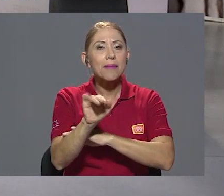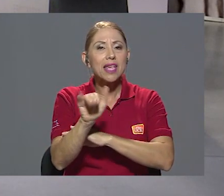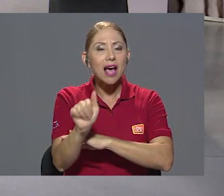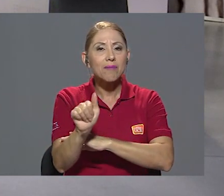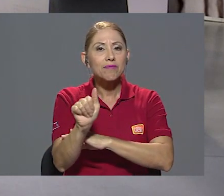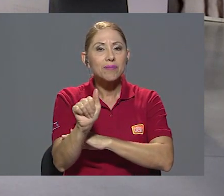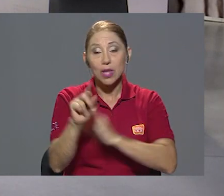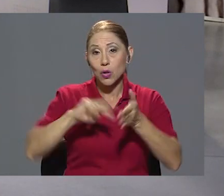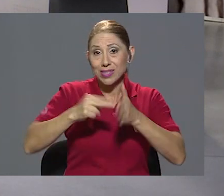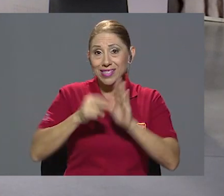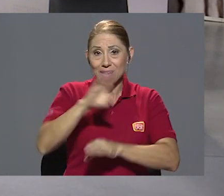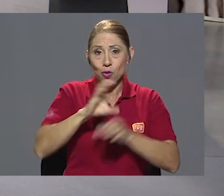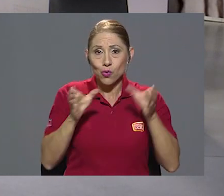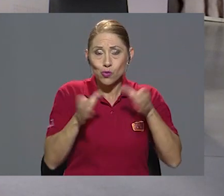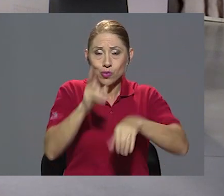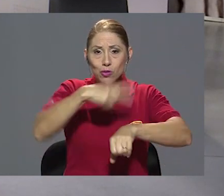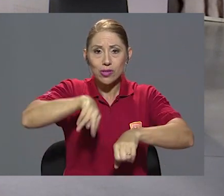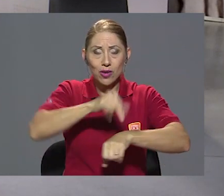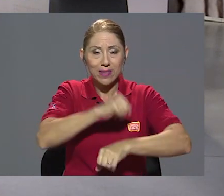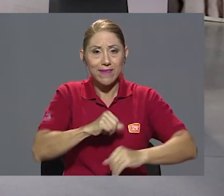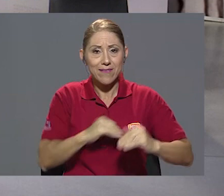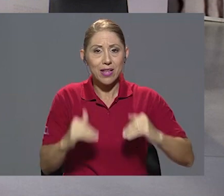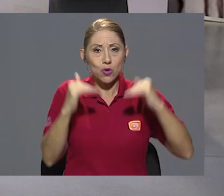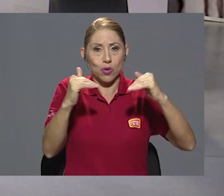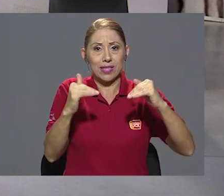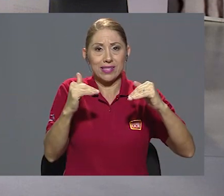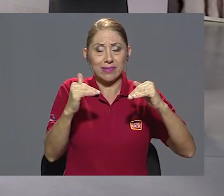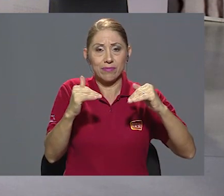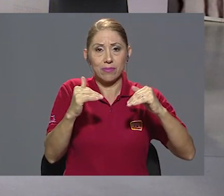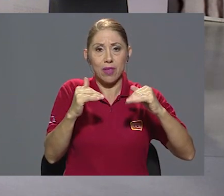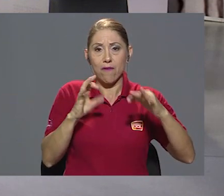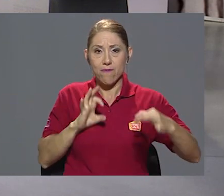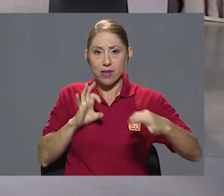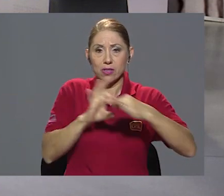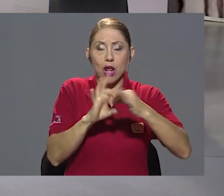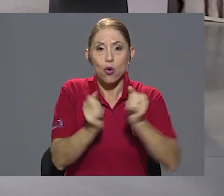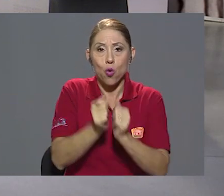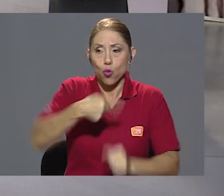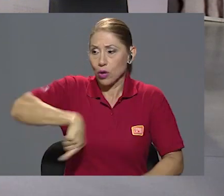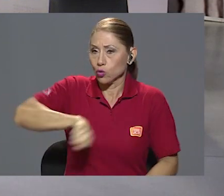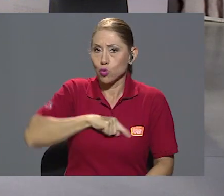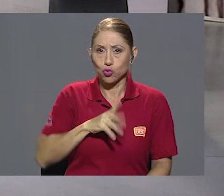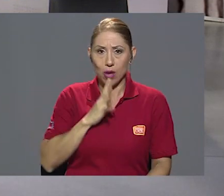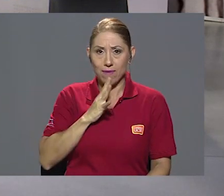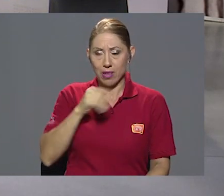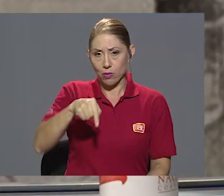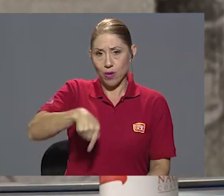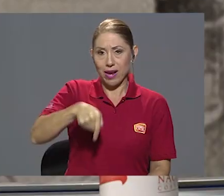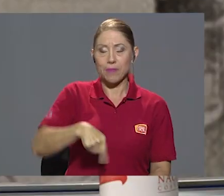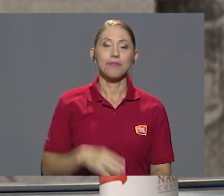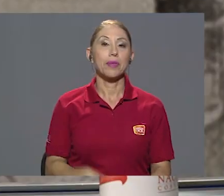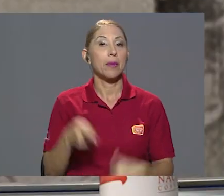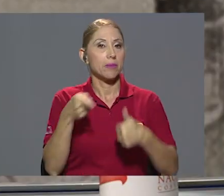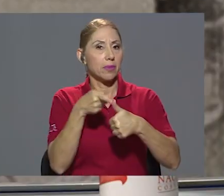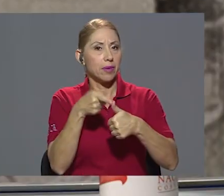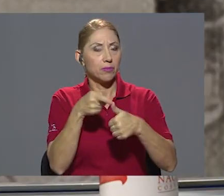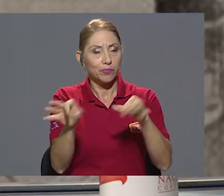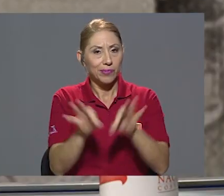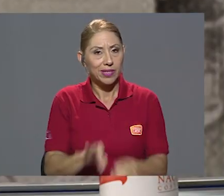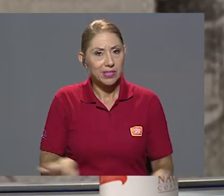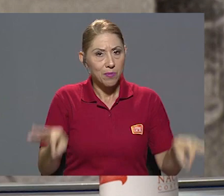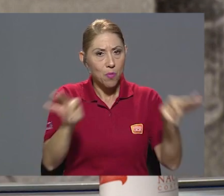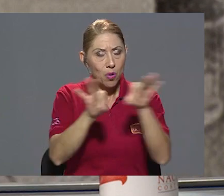la visión del Consejo Nacional de Rectores en el marco de lo que hemos estado conversando acá. En primer lugar, es importante dejar